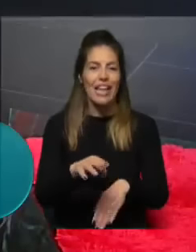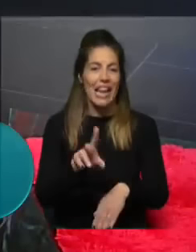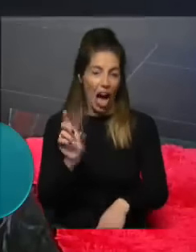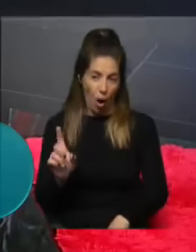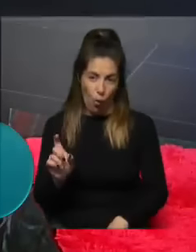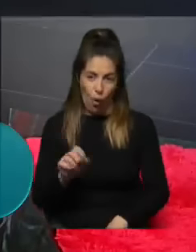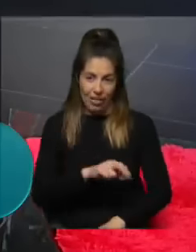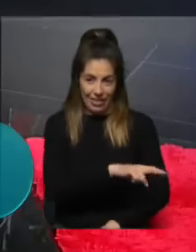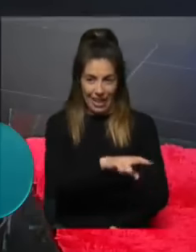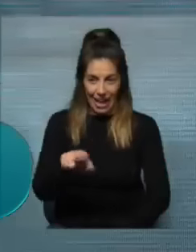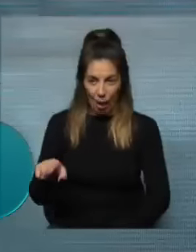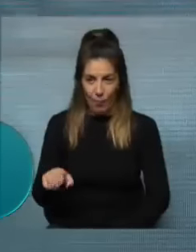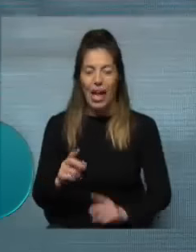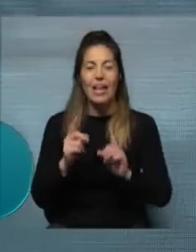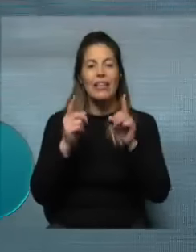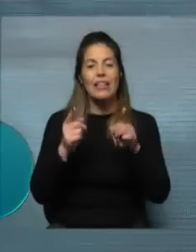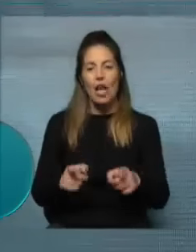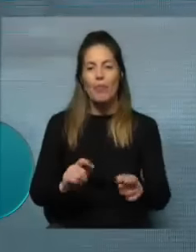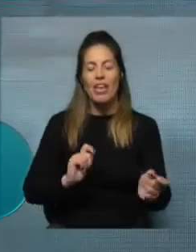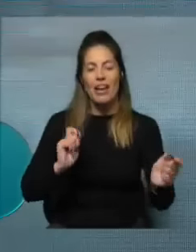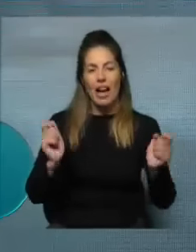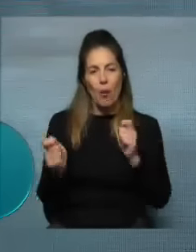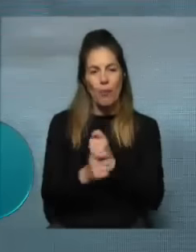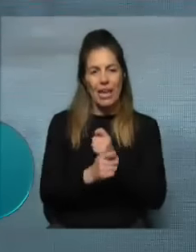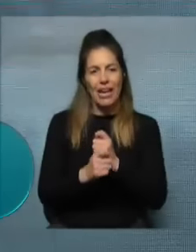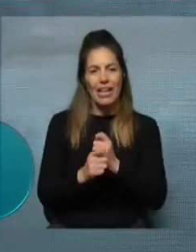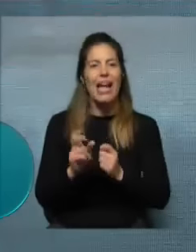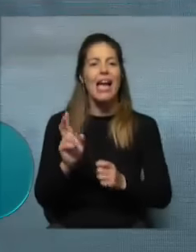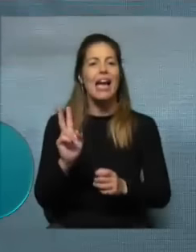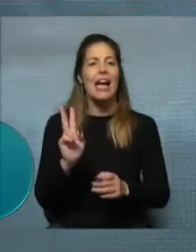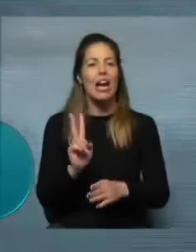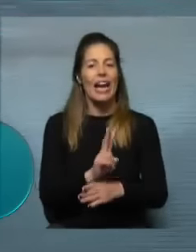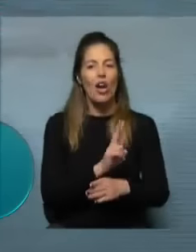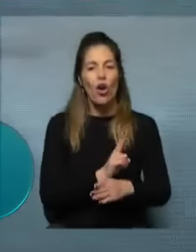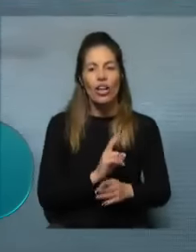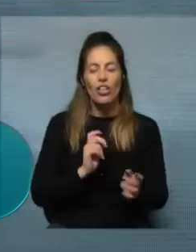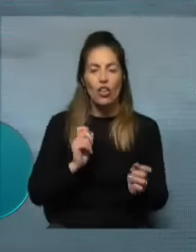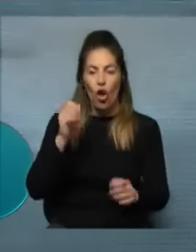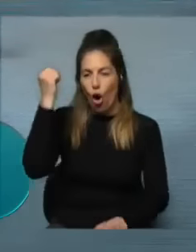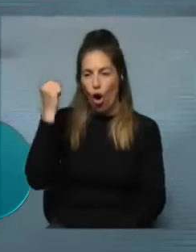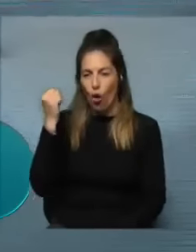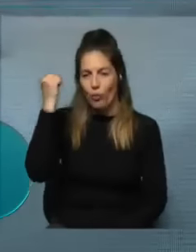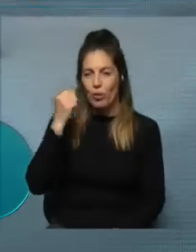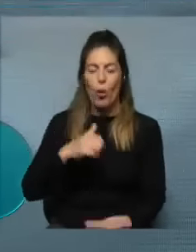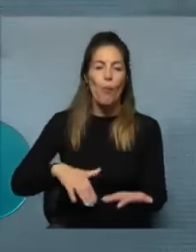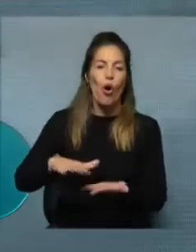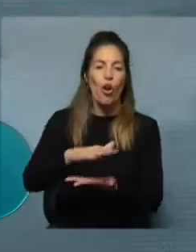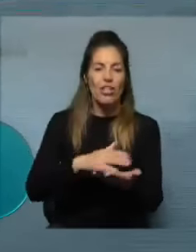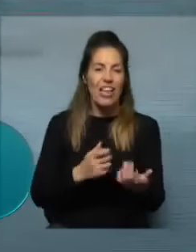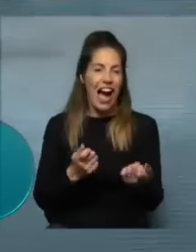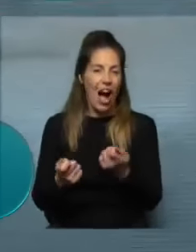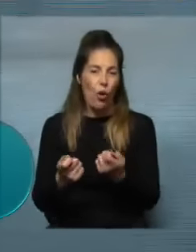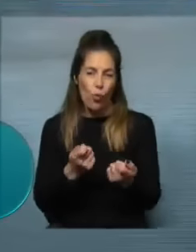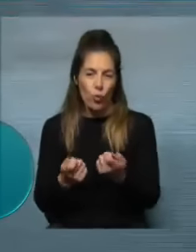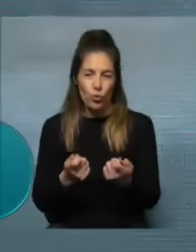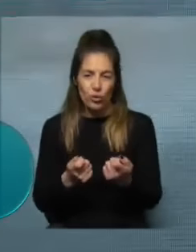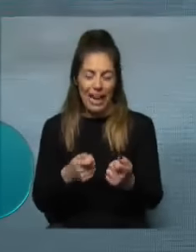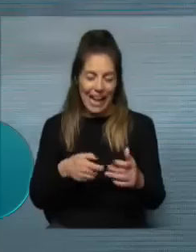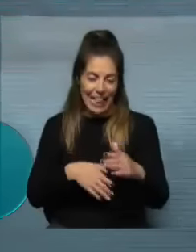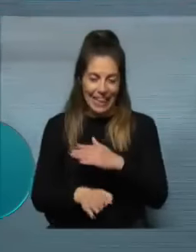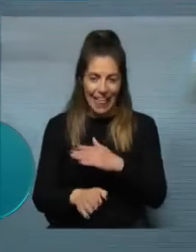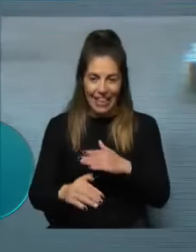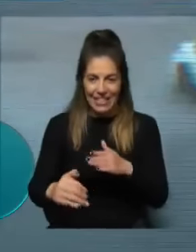Y también van a cambiar los recorridos de algunos ómnibus por esta zona. Se van a ajustar la entrada